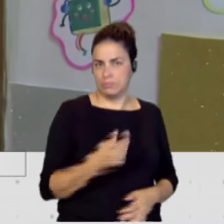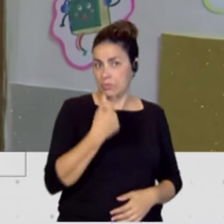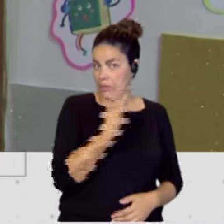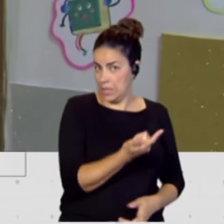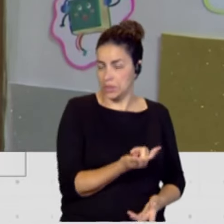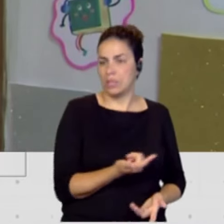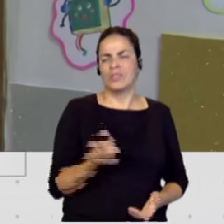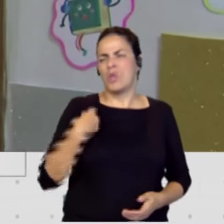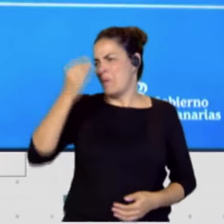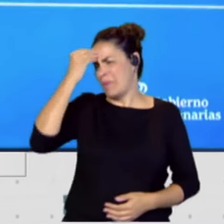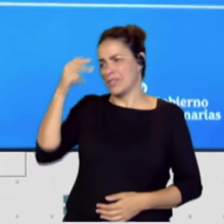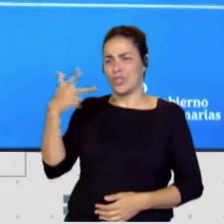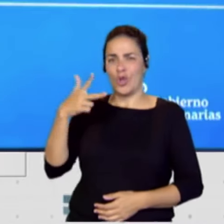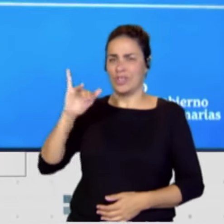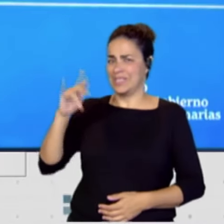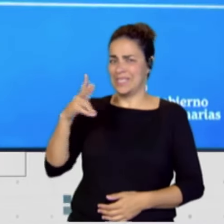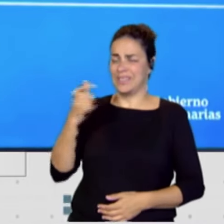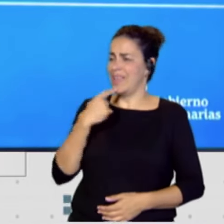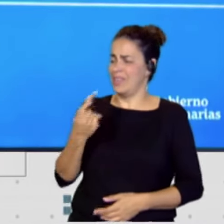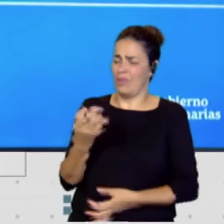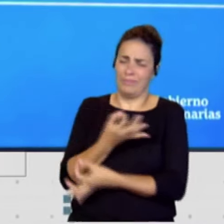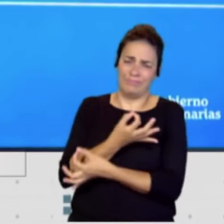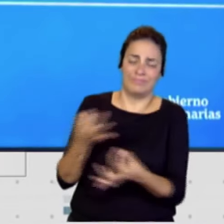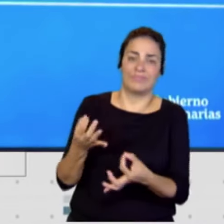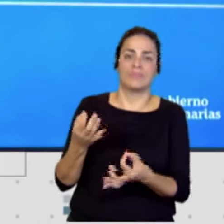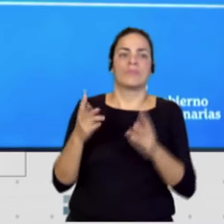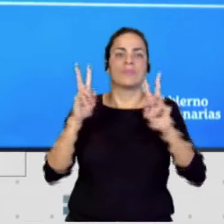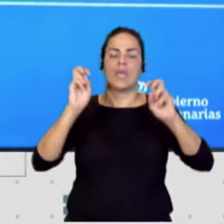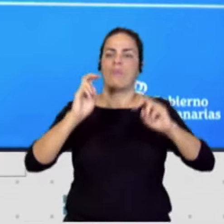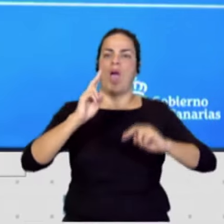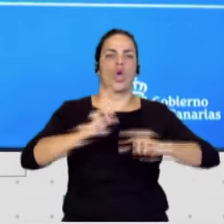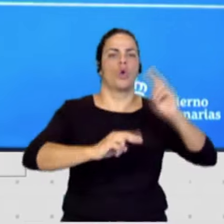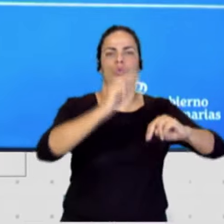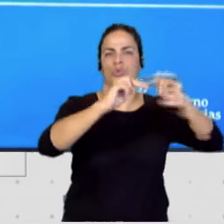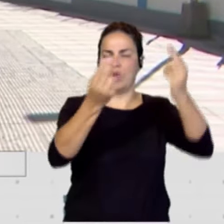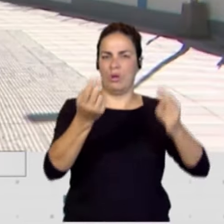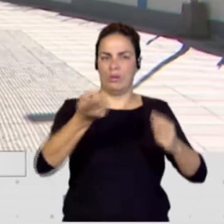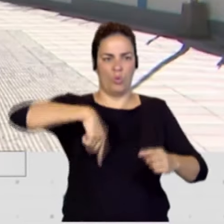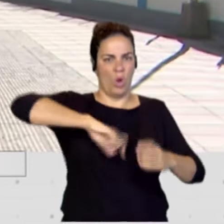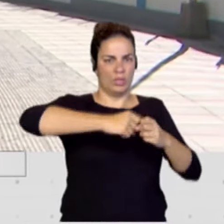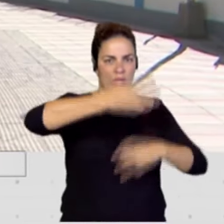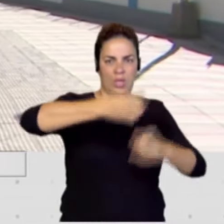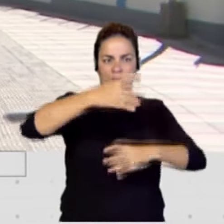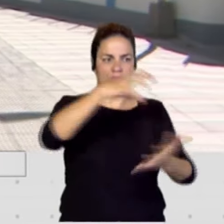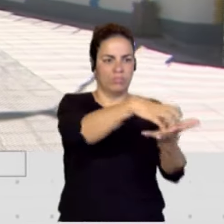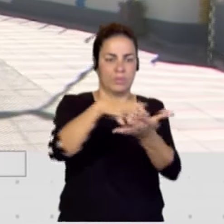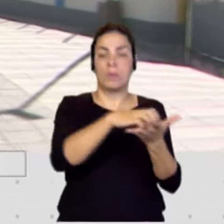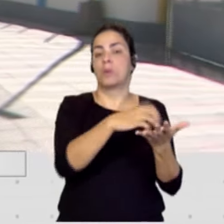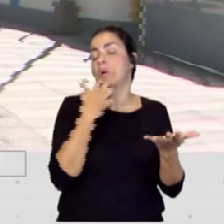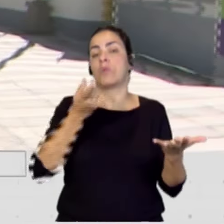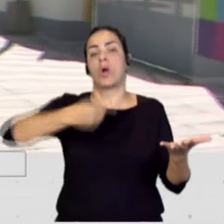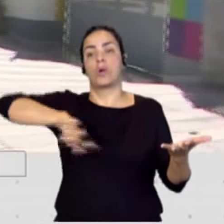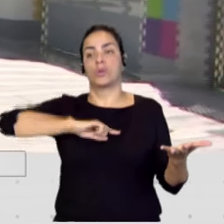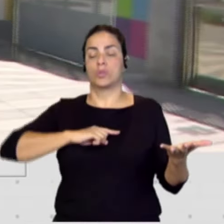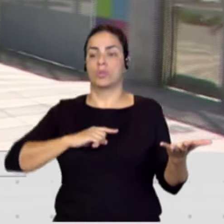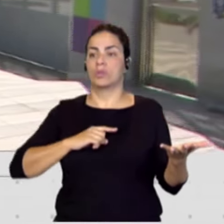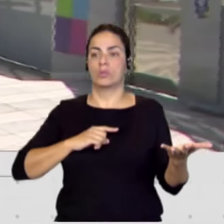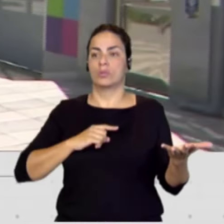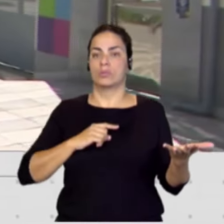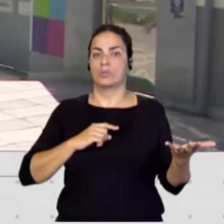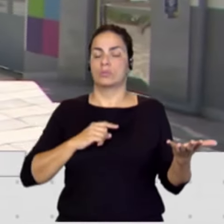dan el clavo no sea el tema de la construcción el tema de la construcción el tema de nuestra edificación nuestro no hemos agarrado mucho dinero en el tema de preveer